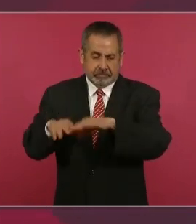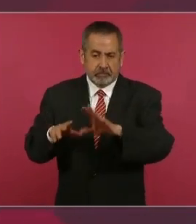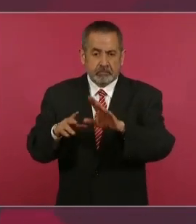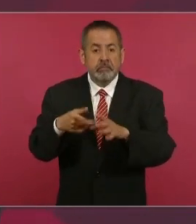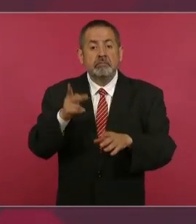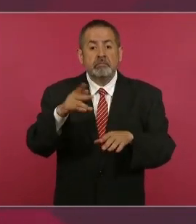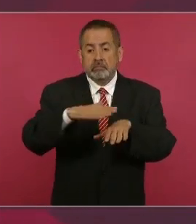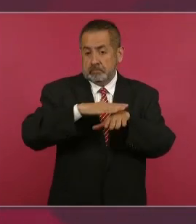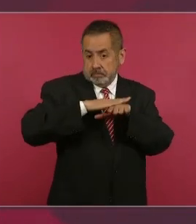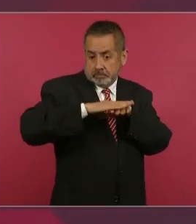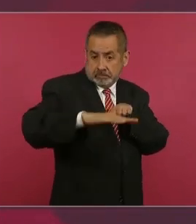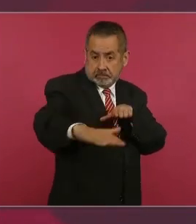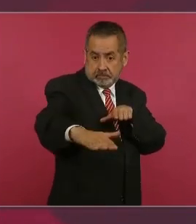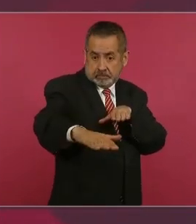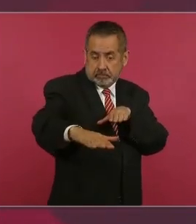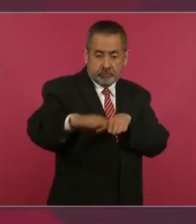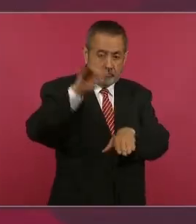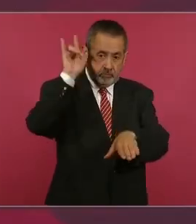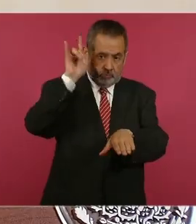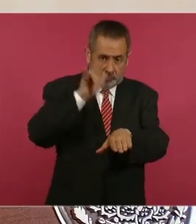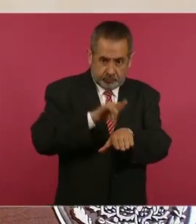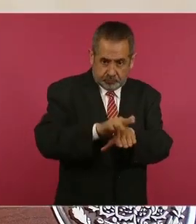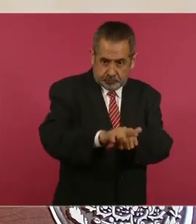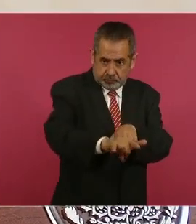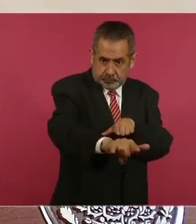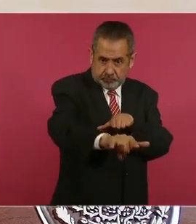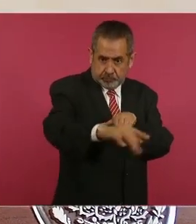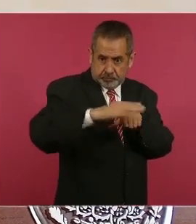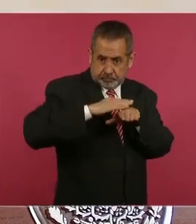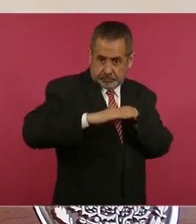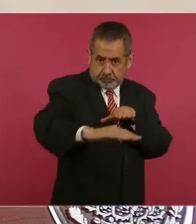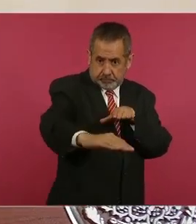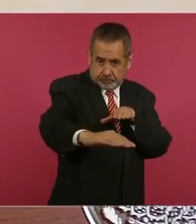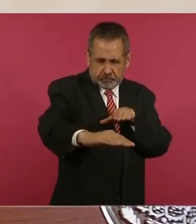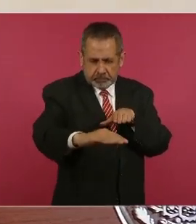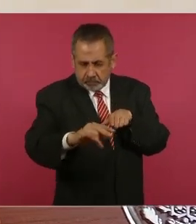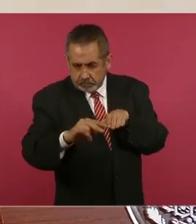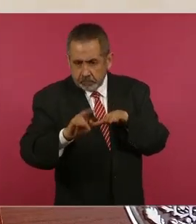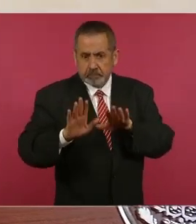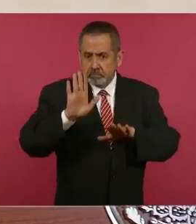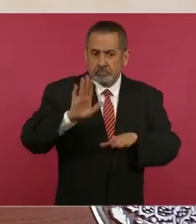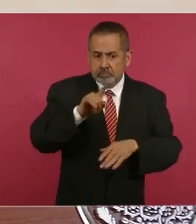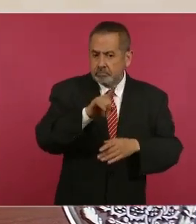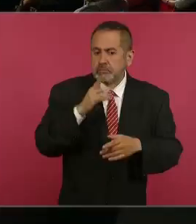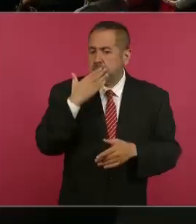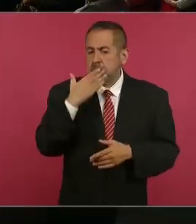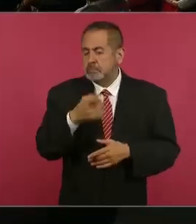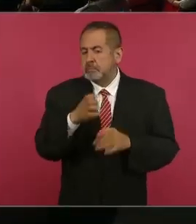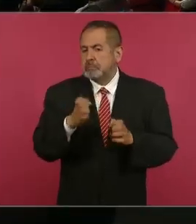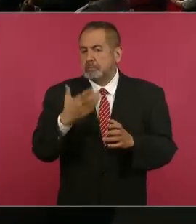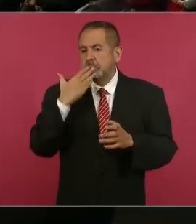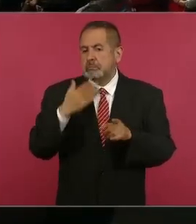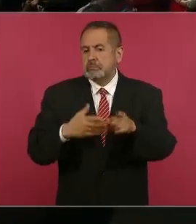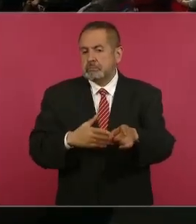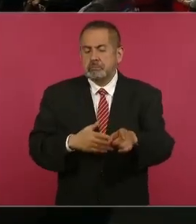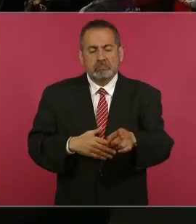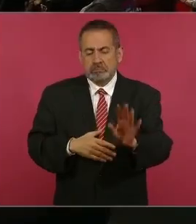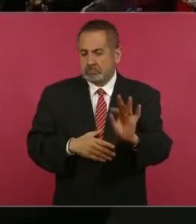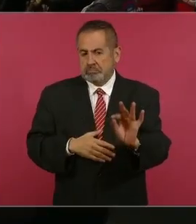las pistas, pero la pista, al parecer, está en buen estado. La